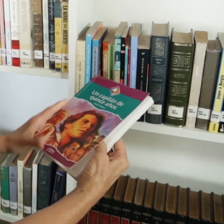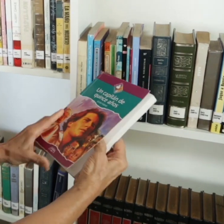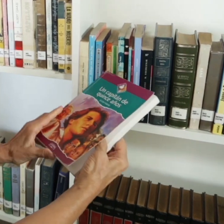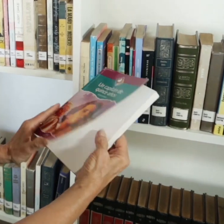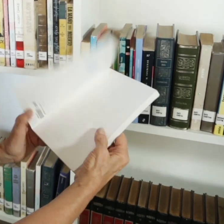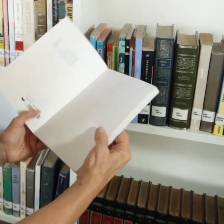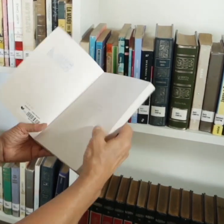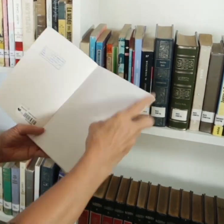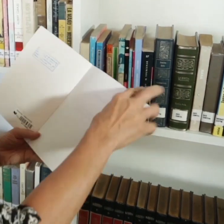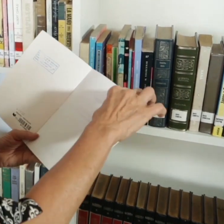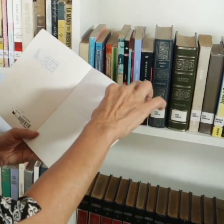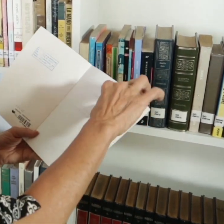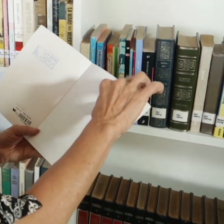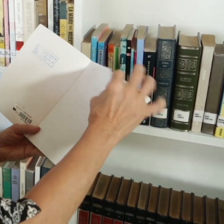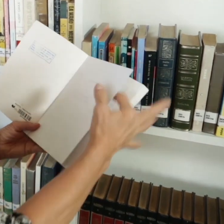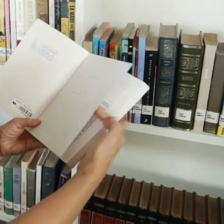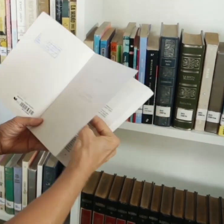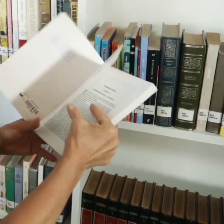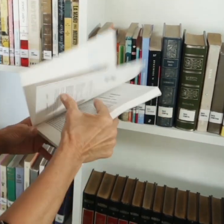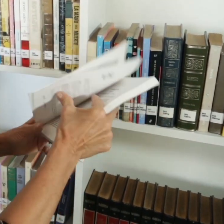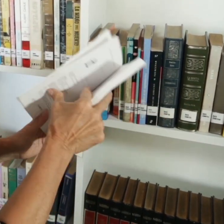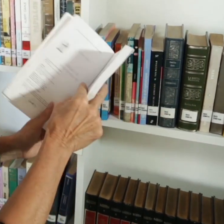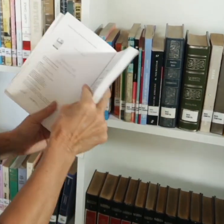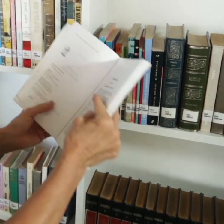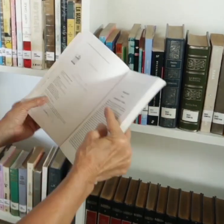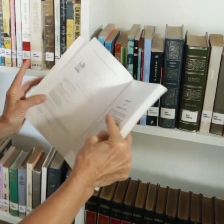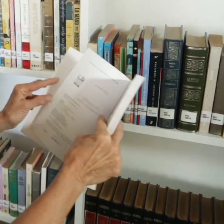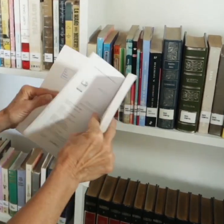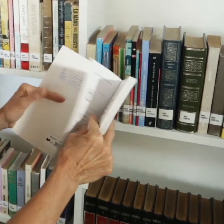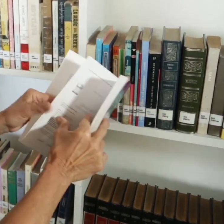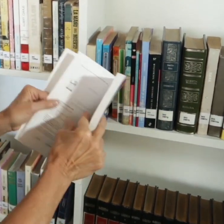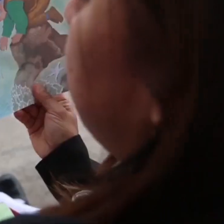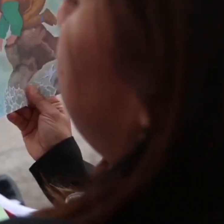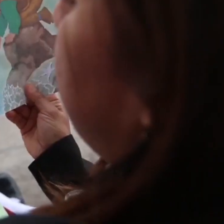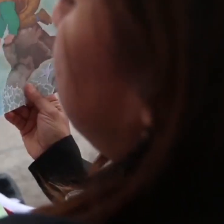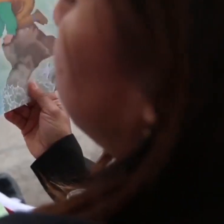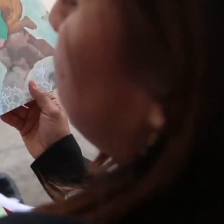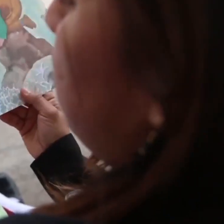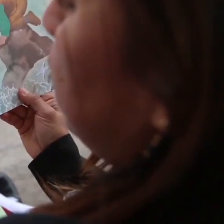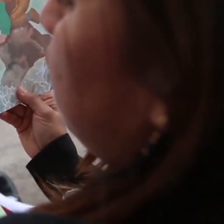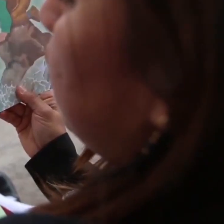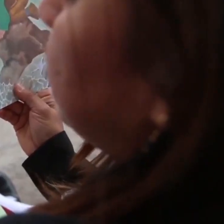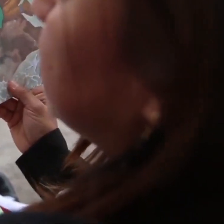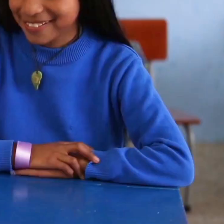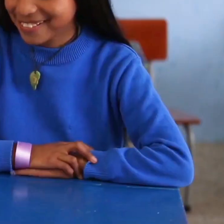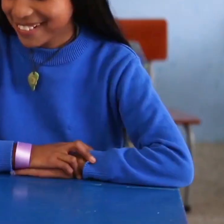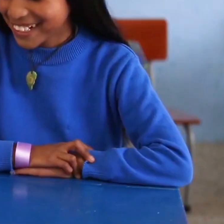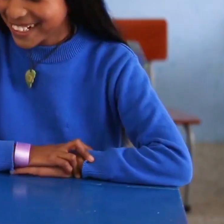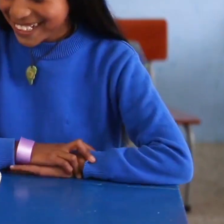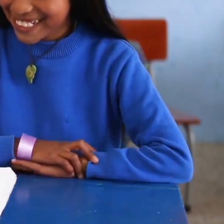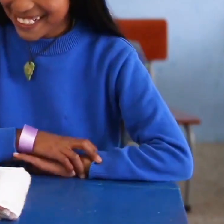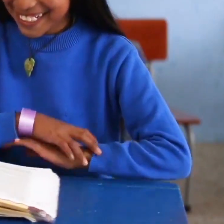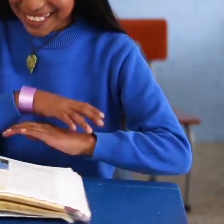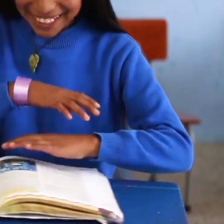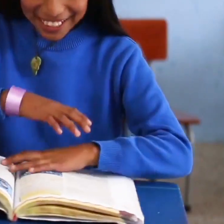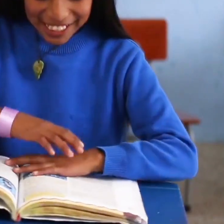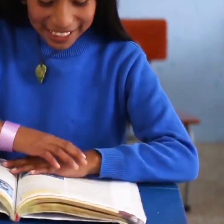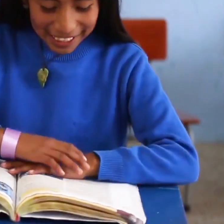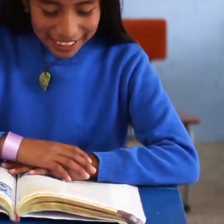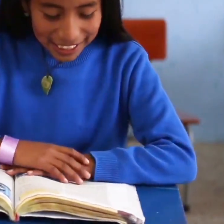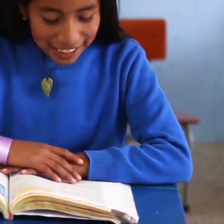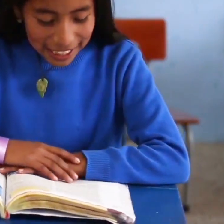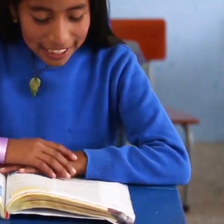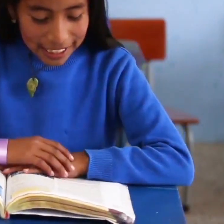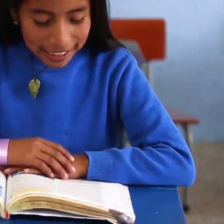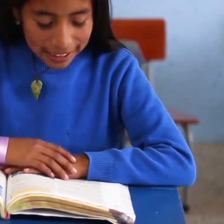el programa Yo Leo, que ha sido creado con el objetivo de potenciar al máximo las posibilidades de la lectura como instrumento